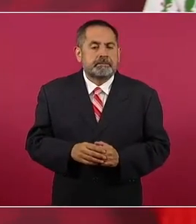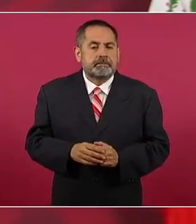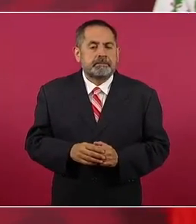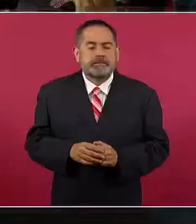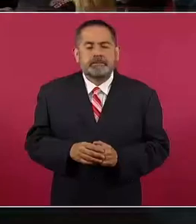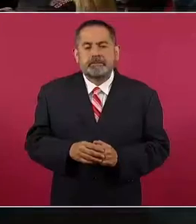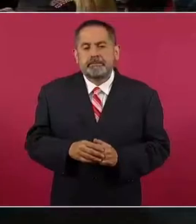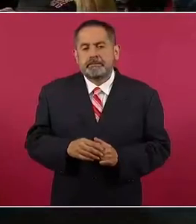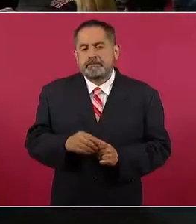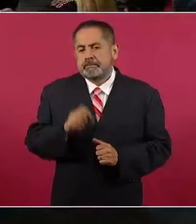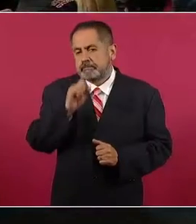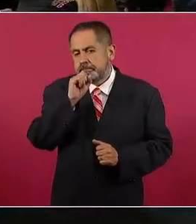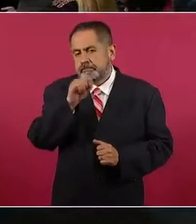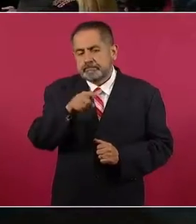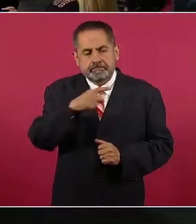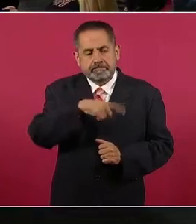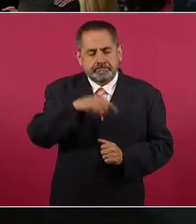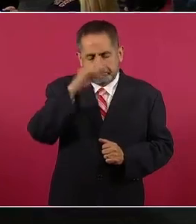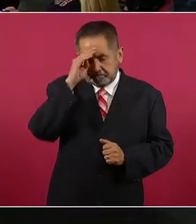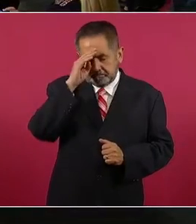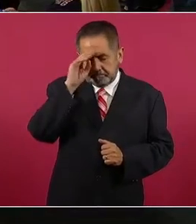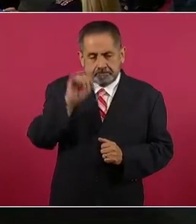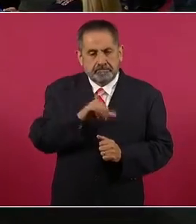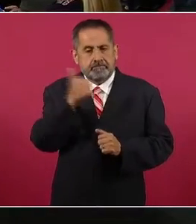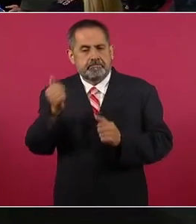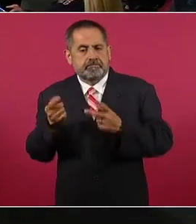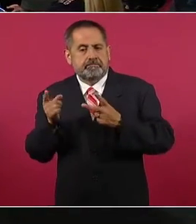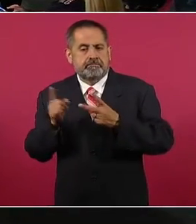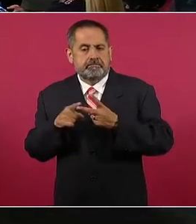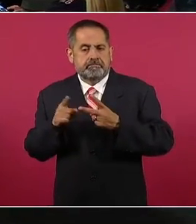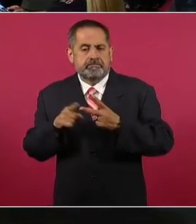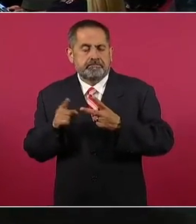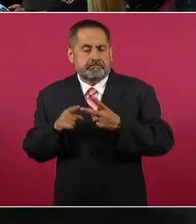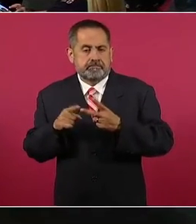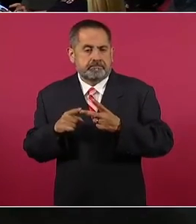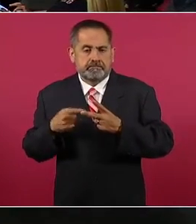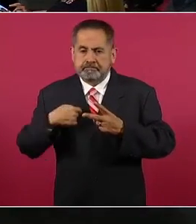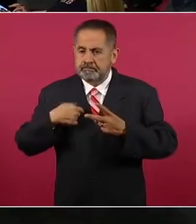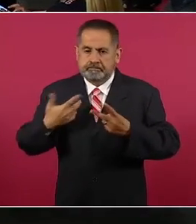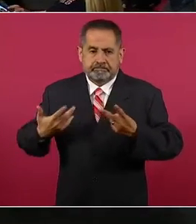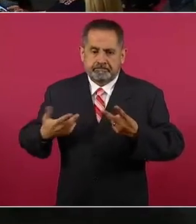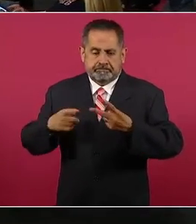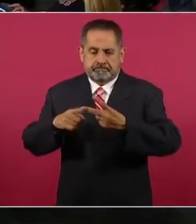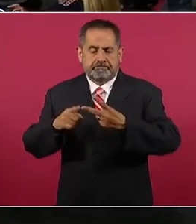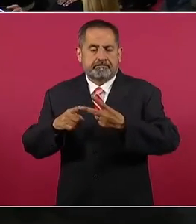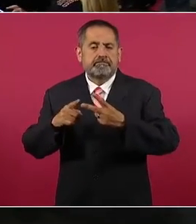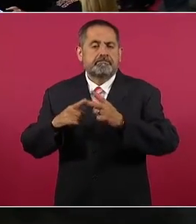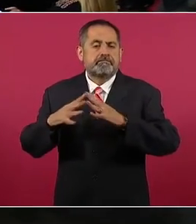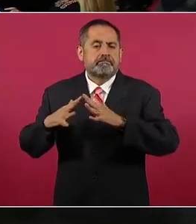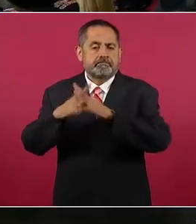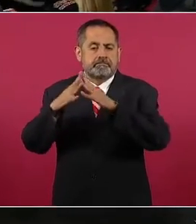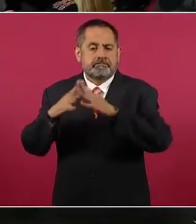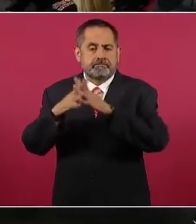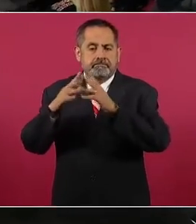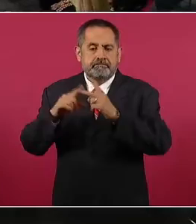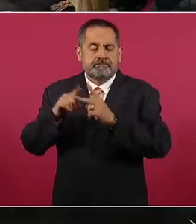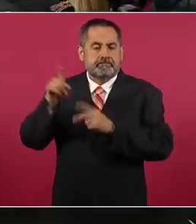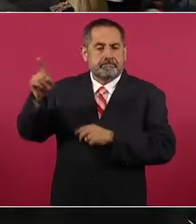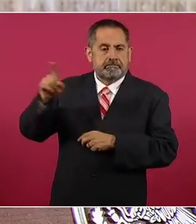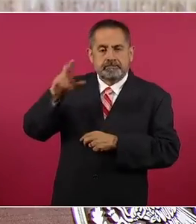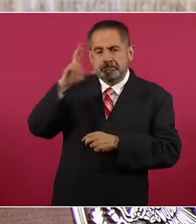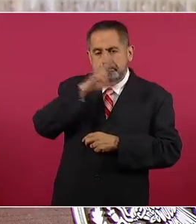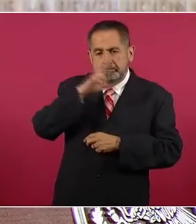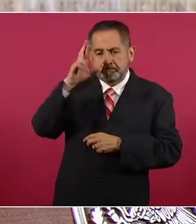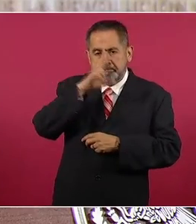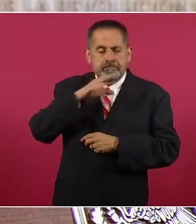están analizando otro factor externo, que es la guerra de Rusia